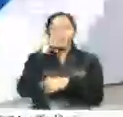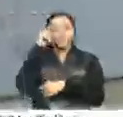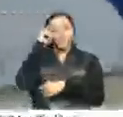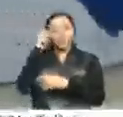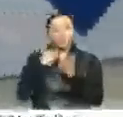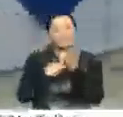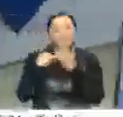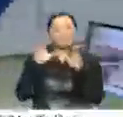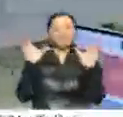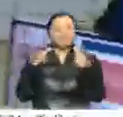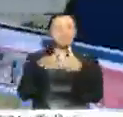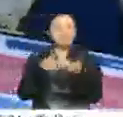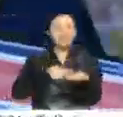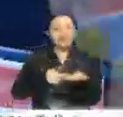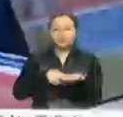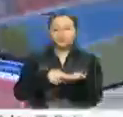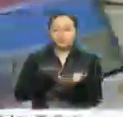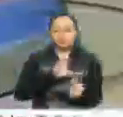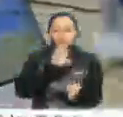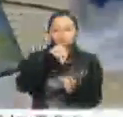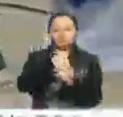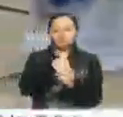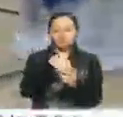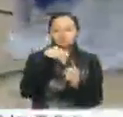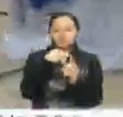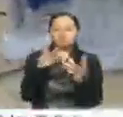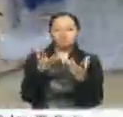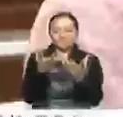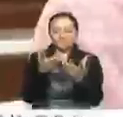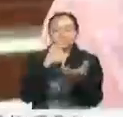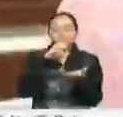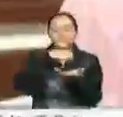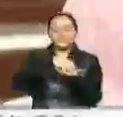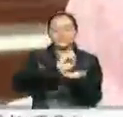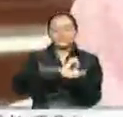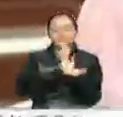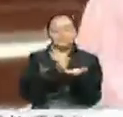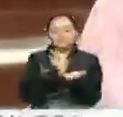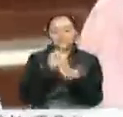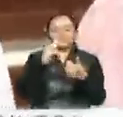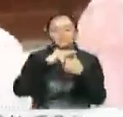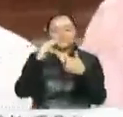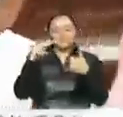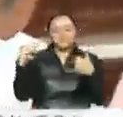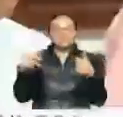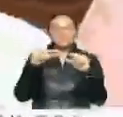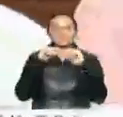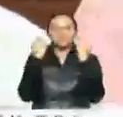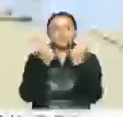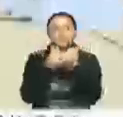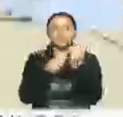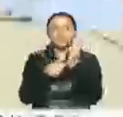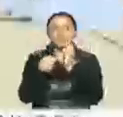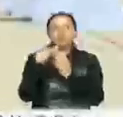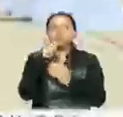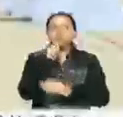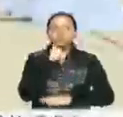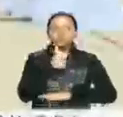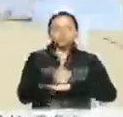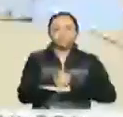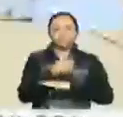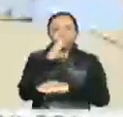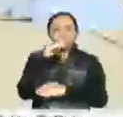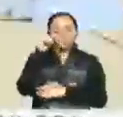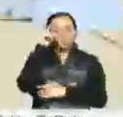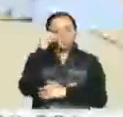suman 122, fueron diseñadas para acercar al gobierno con los ciudadanos. El gabinete itinerante es dirigido por el presidente